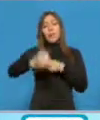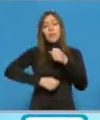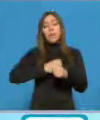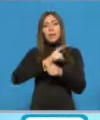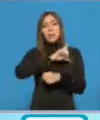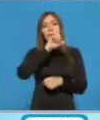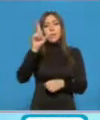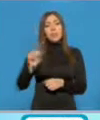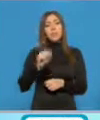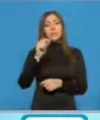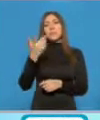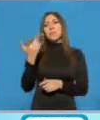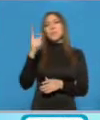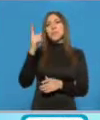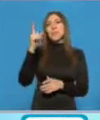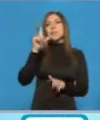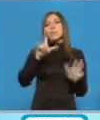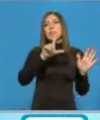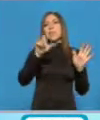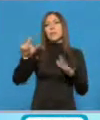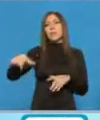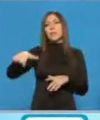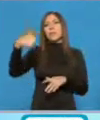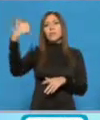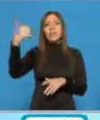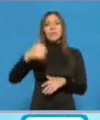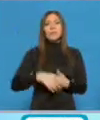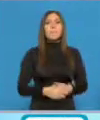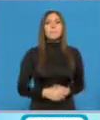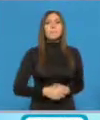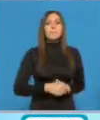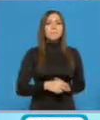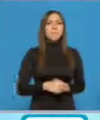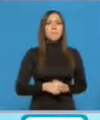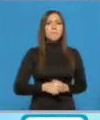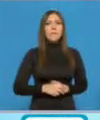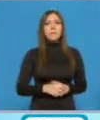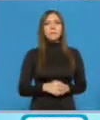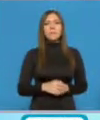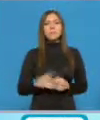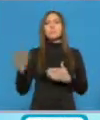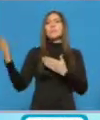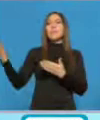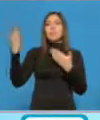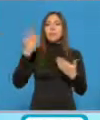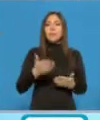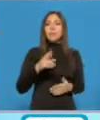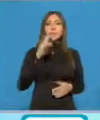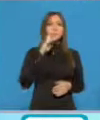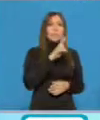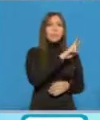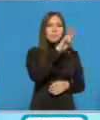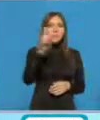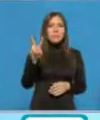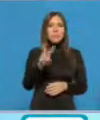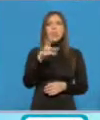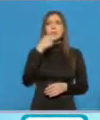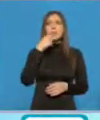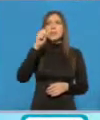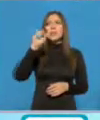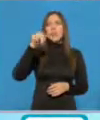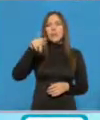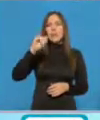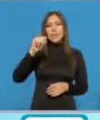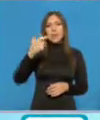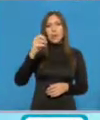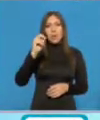del 711, que ya habían llegado los moros y todo esto, O sea, llegó y vieron a Santiago Apóstol,